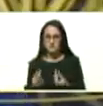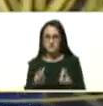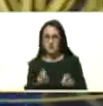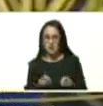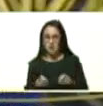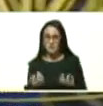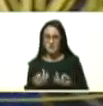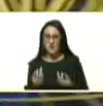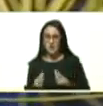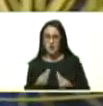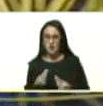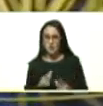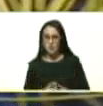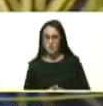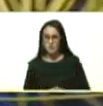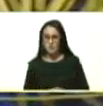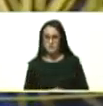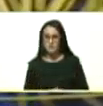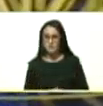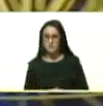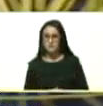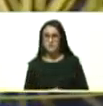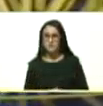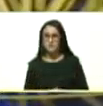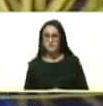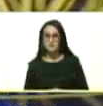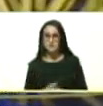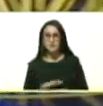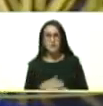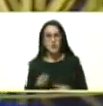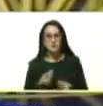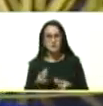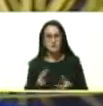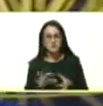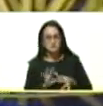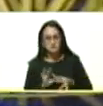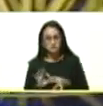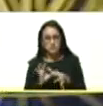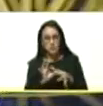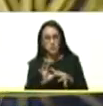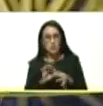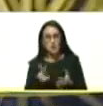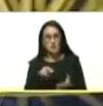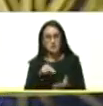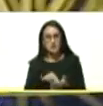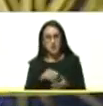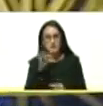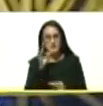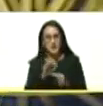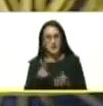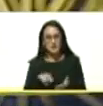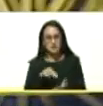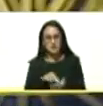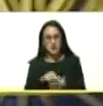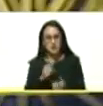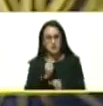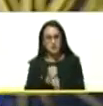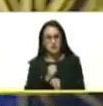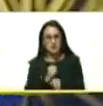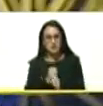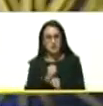hizo? ¿Cómo lo hicimos? Porque lo hicimos entre todos, en unión nacional, con la fe nacional, con el